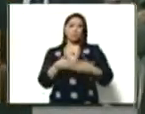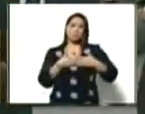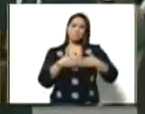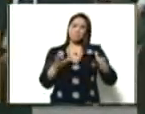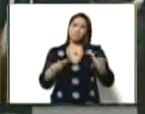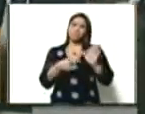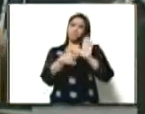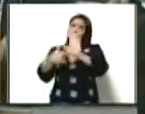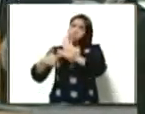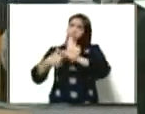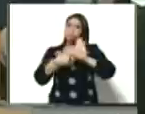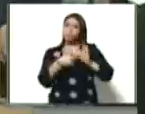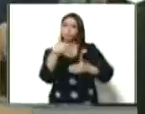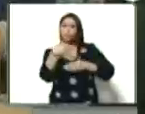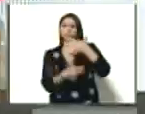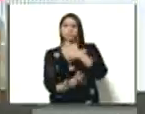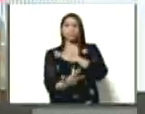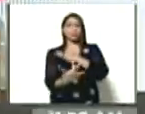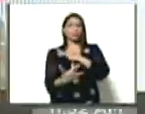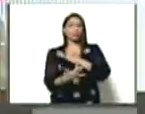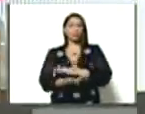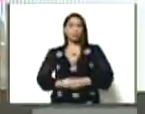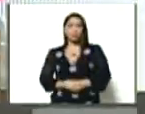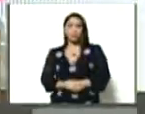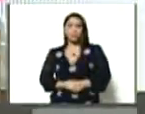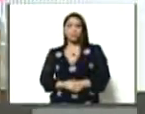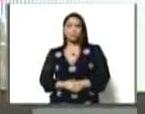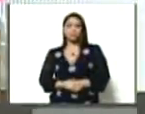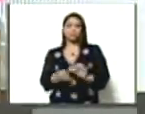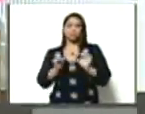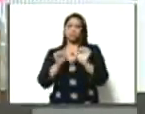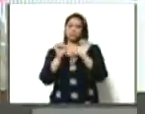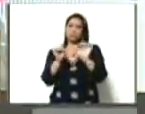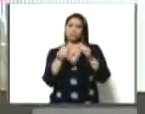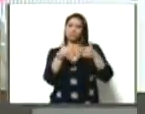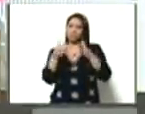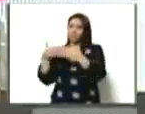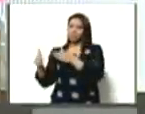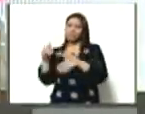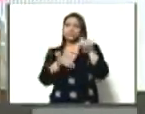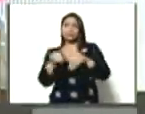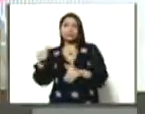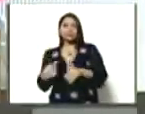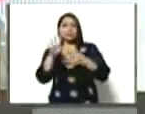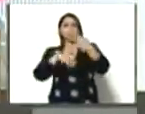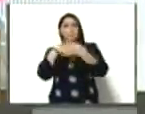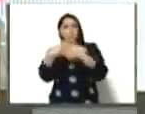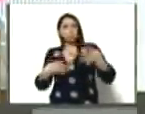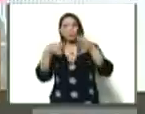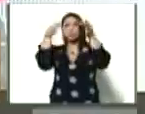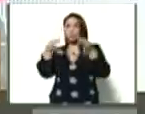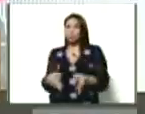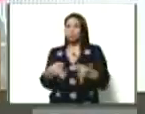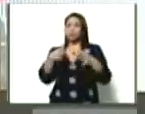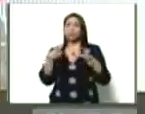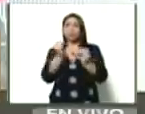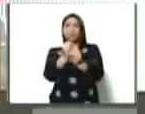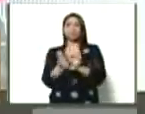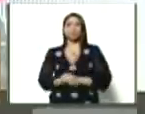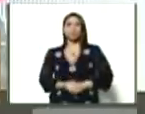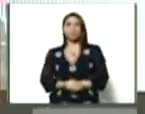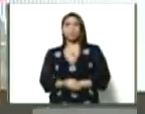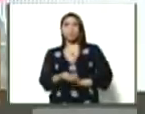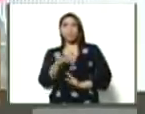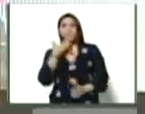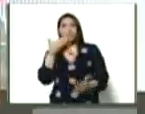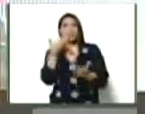para mostrarles el avance tecnológico que seguirá garantizando una elección transparente, segura y confiable, que